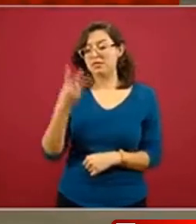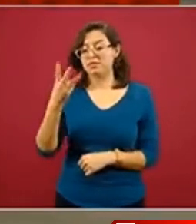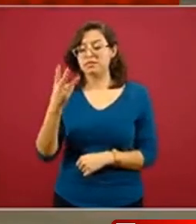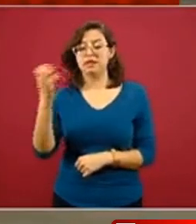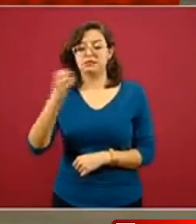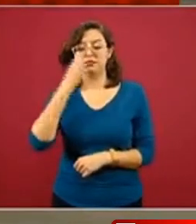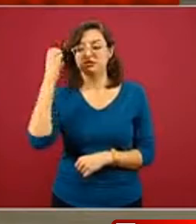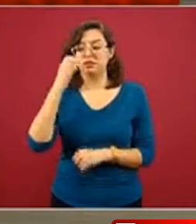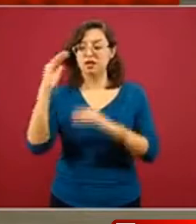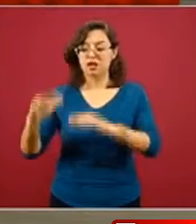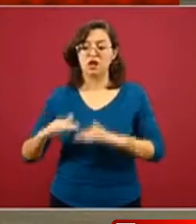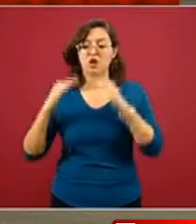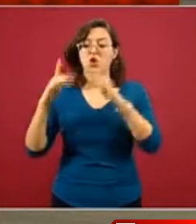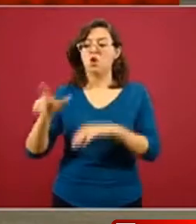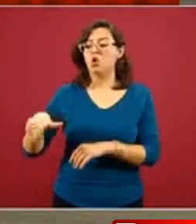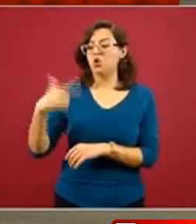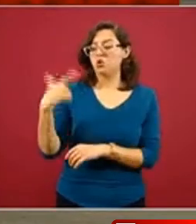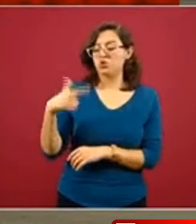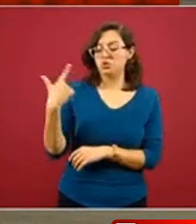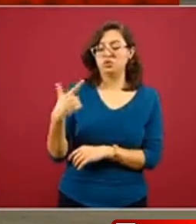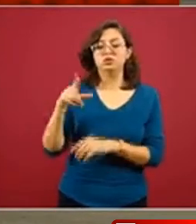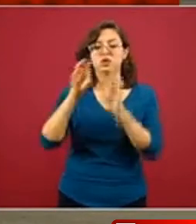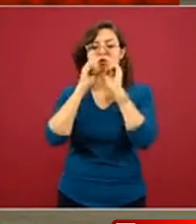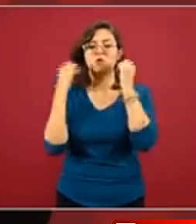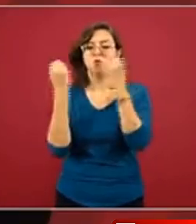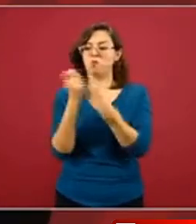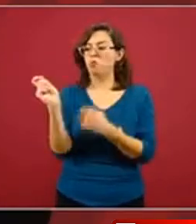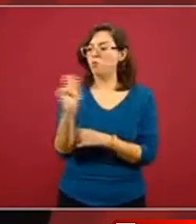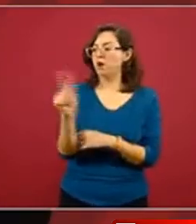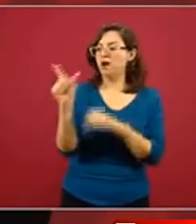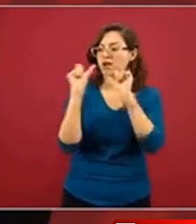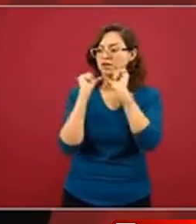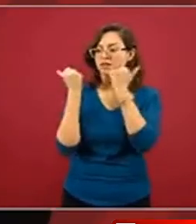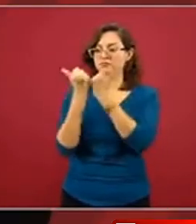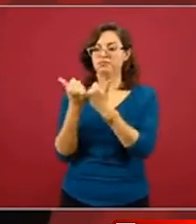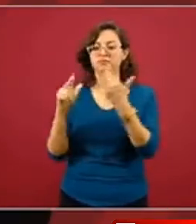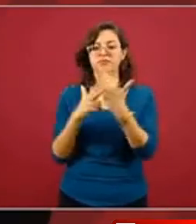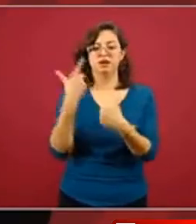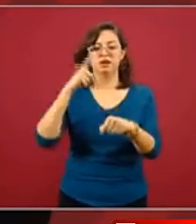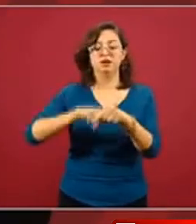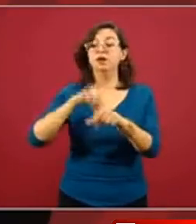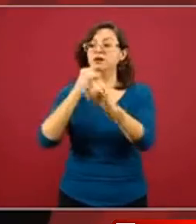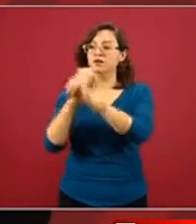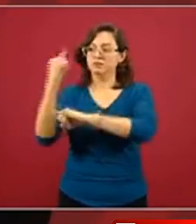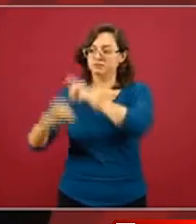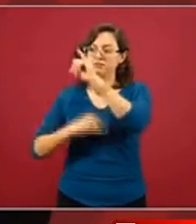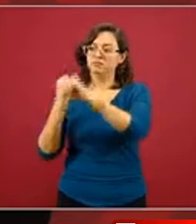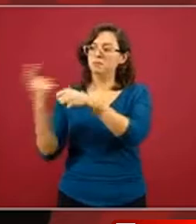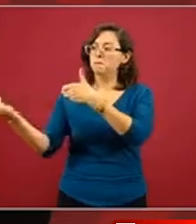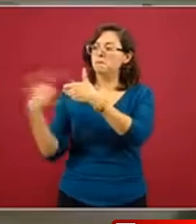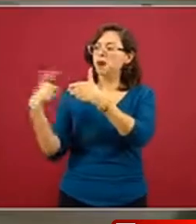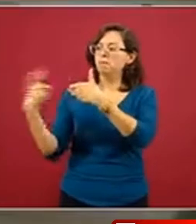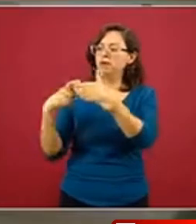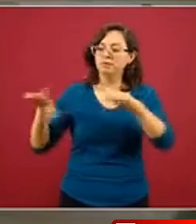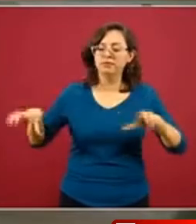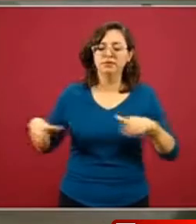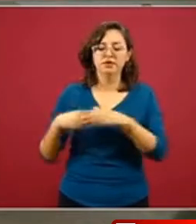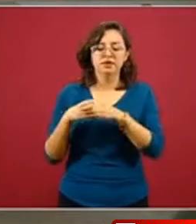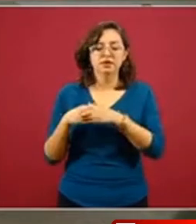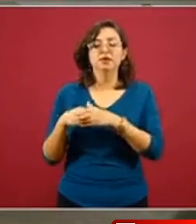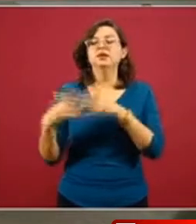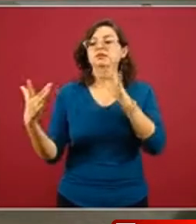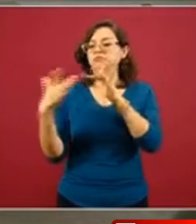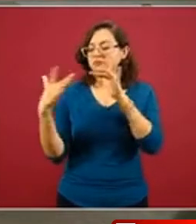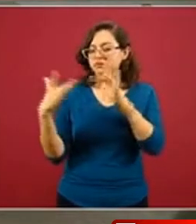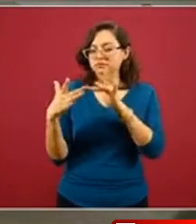academia y 12 organizaciones profesionales y de la sociedad civil nacional e internacional. Se estableció una